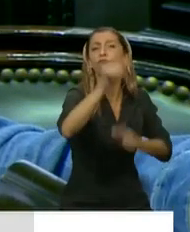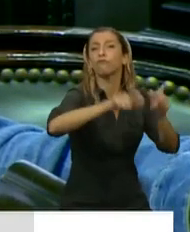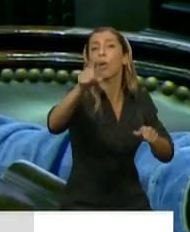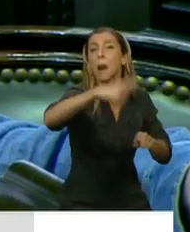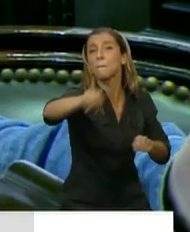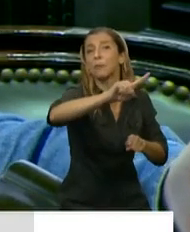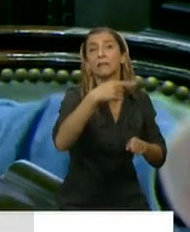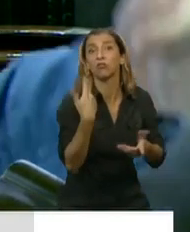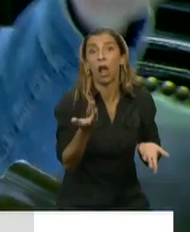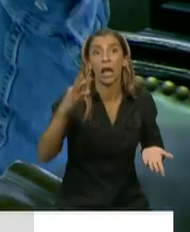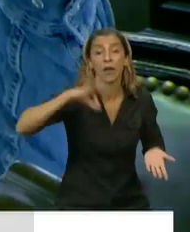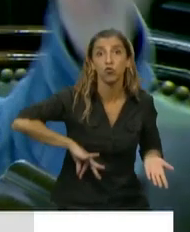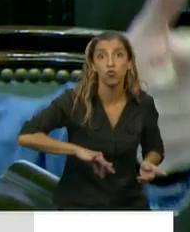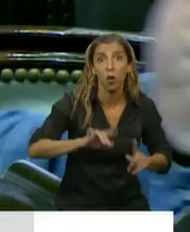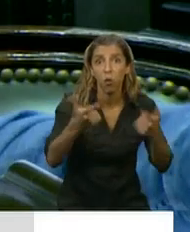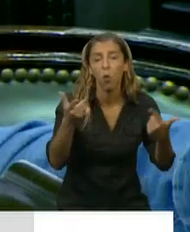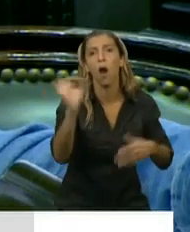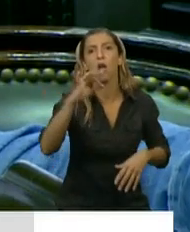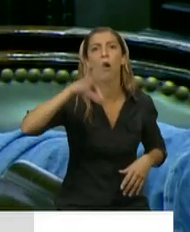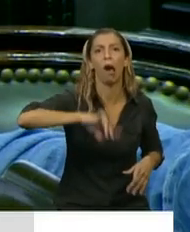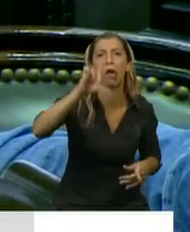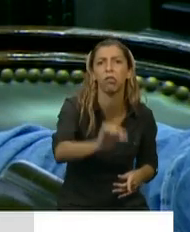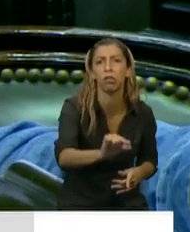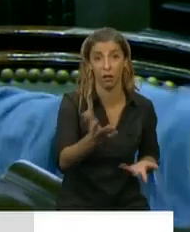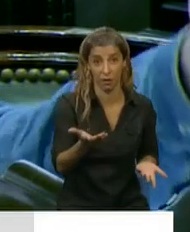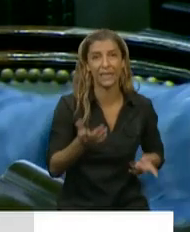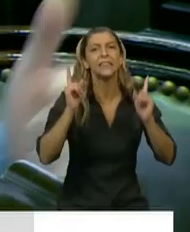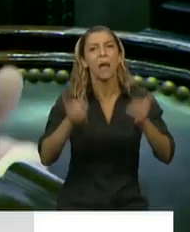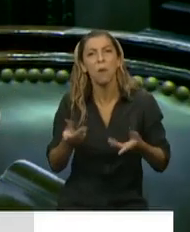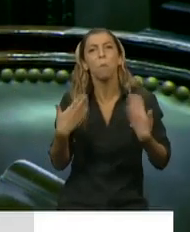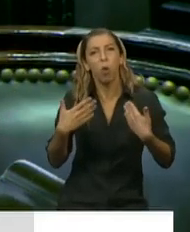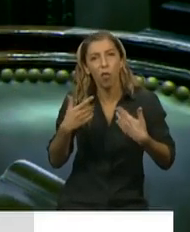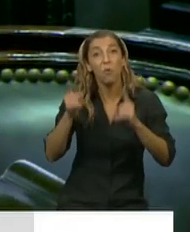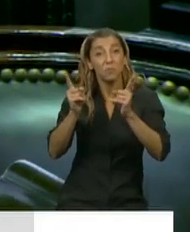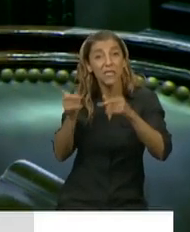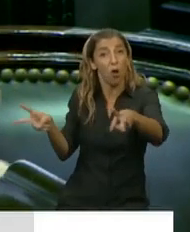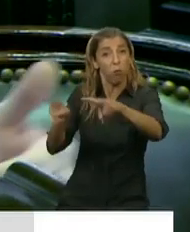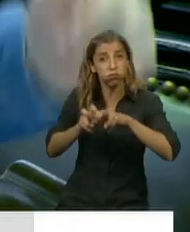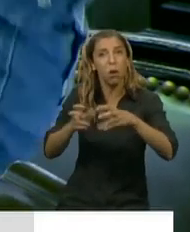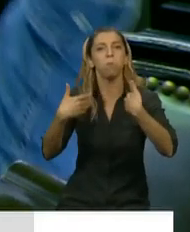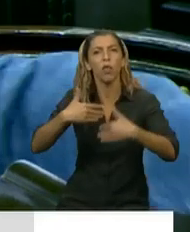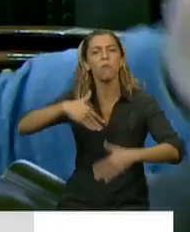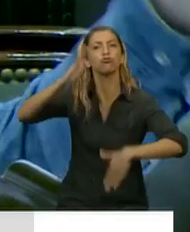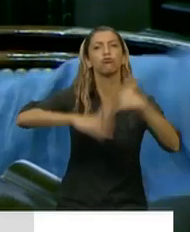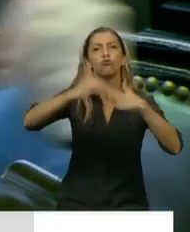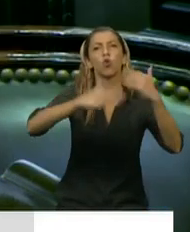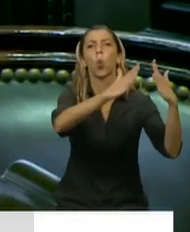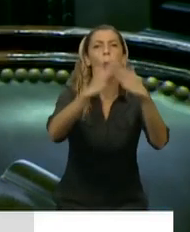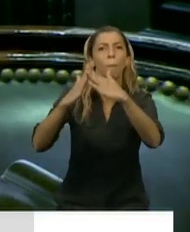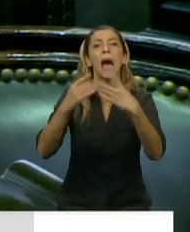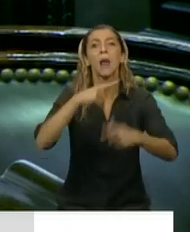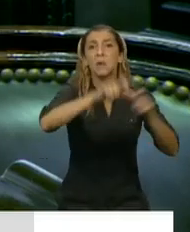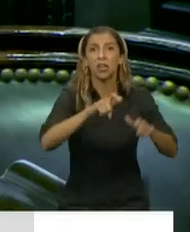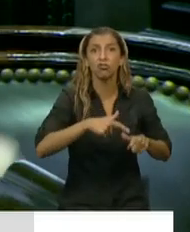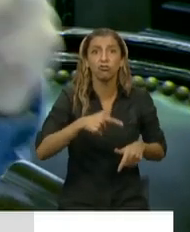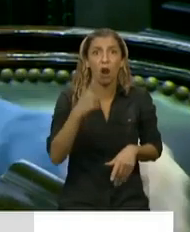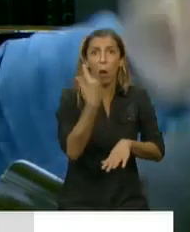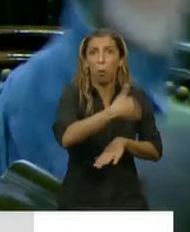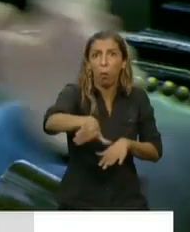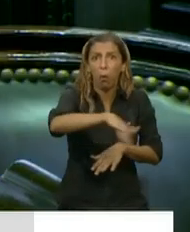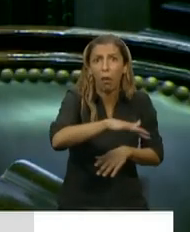tiene estos impuestos y que plantea una asignación específica. De 30.000 pesos, fíjese, se podrían recaudar